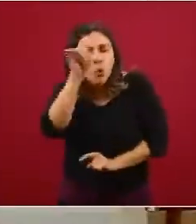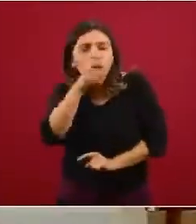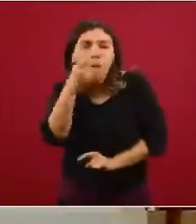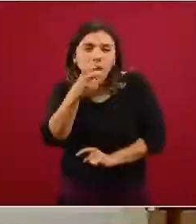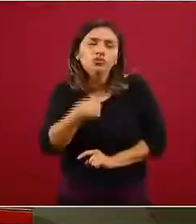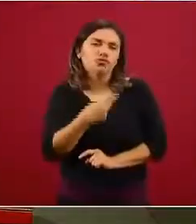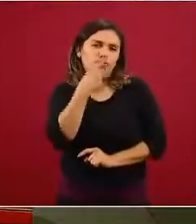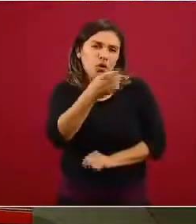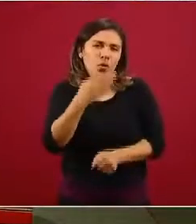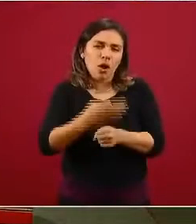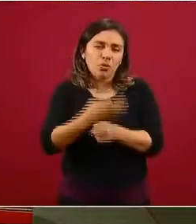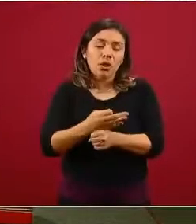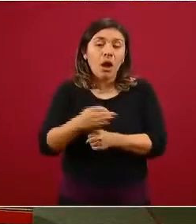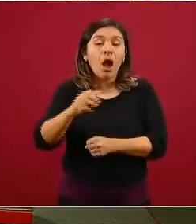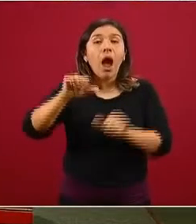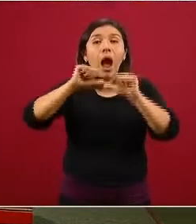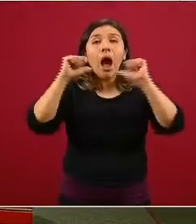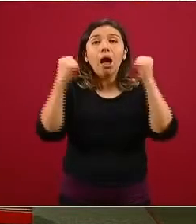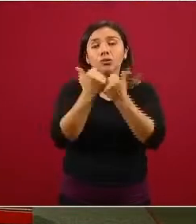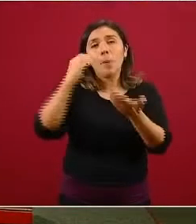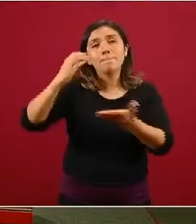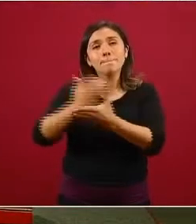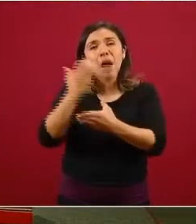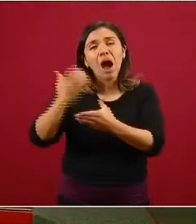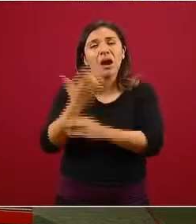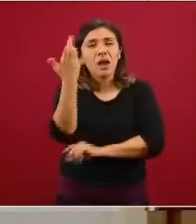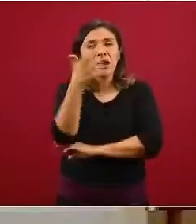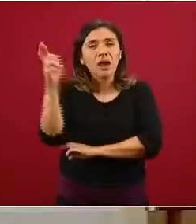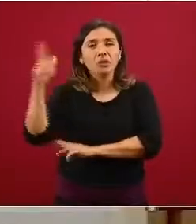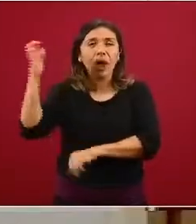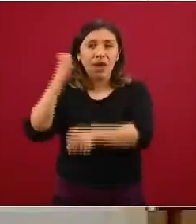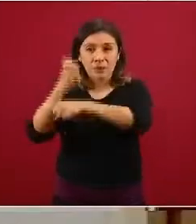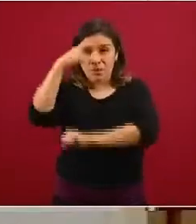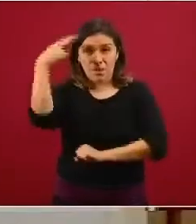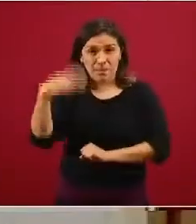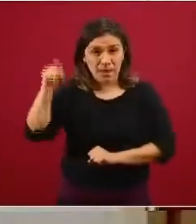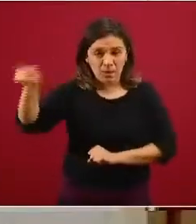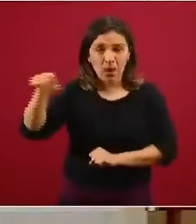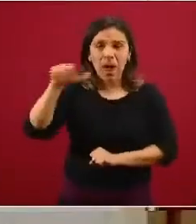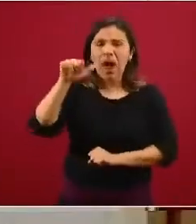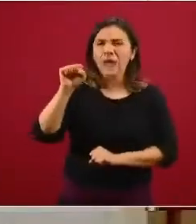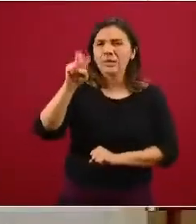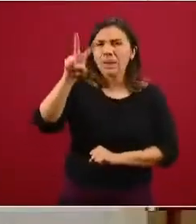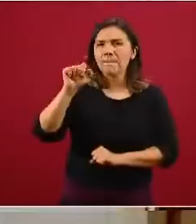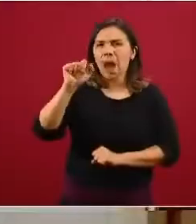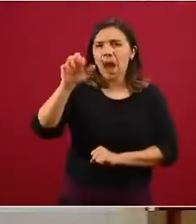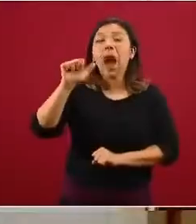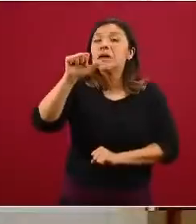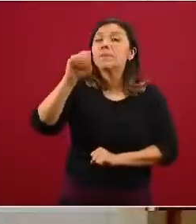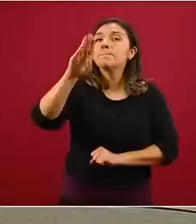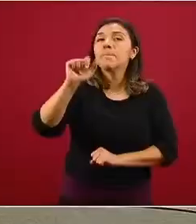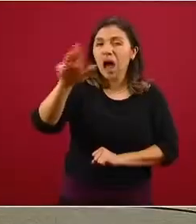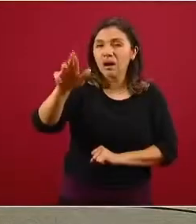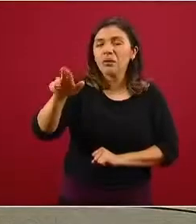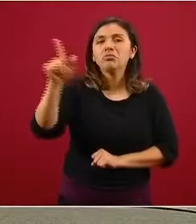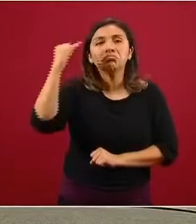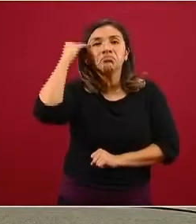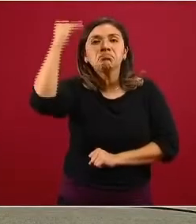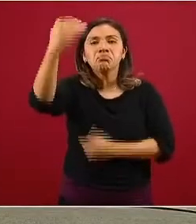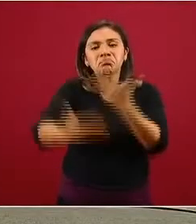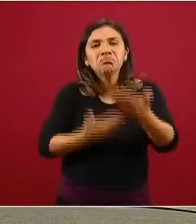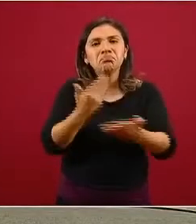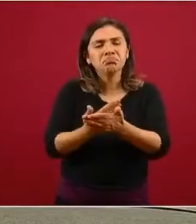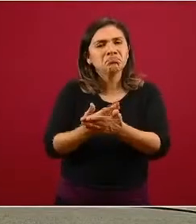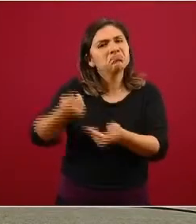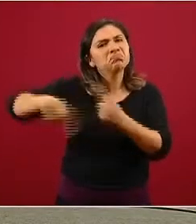quiero comentar que la Asociación de Bares y Restaurantes del Estado de México, la ASBAR, ha tomado por una iniciativa